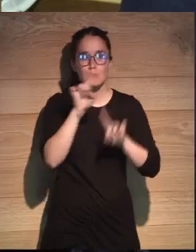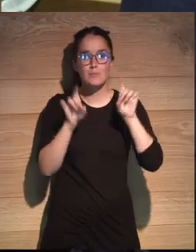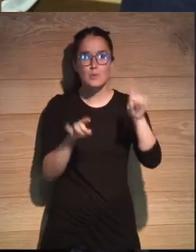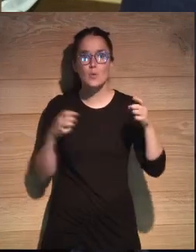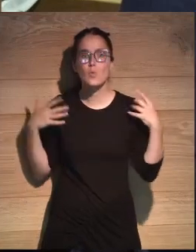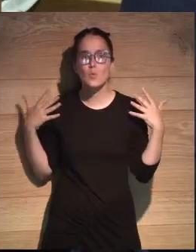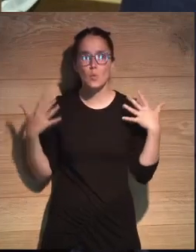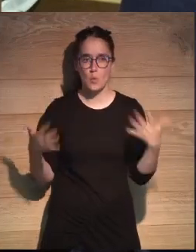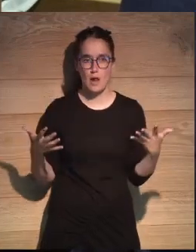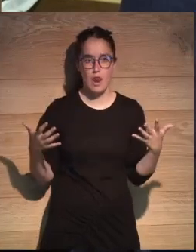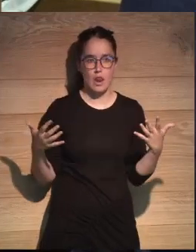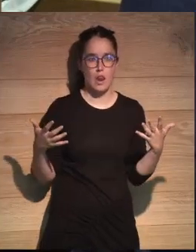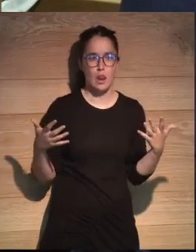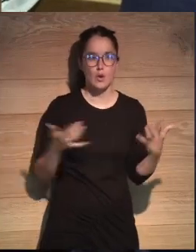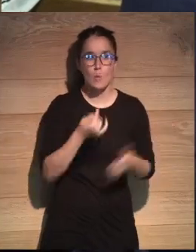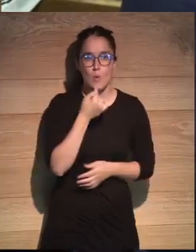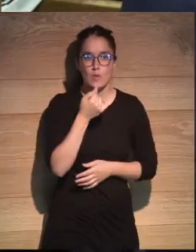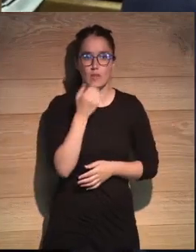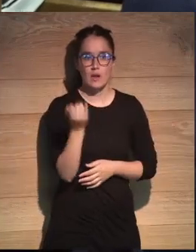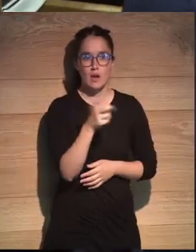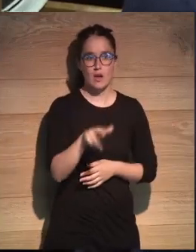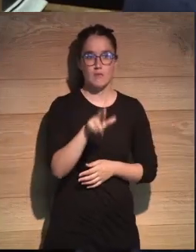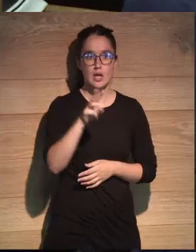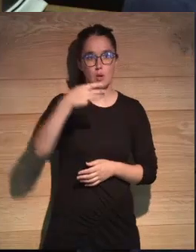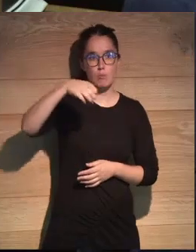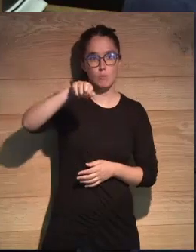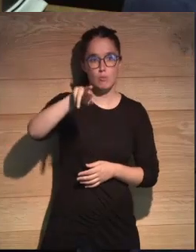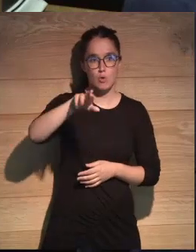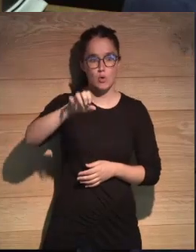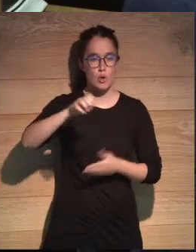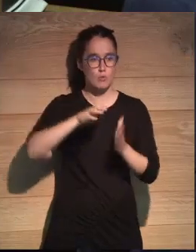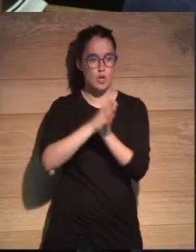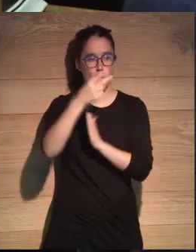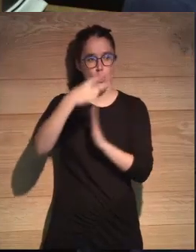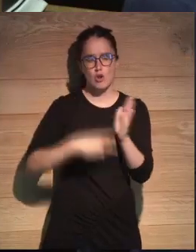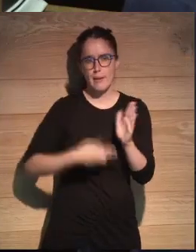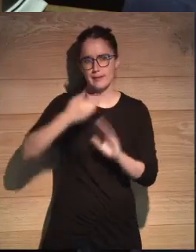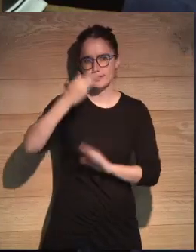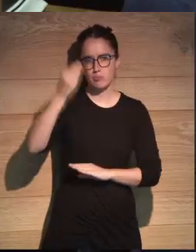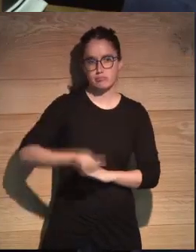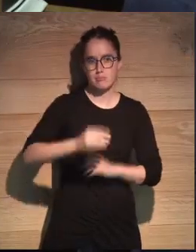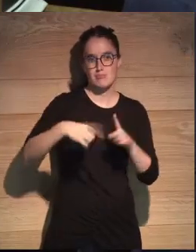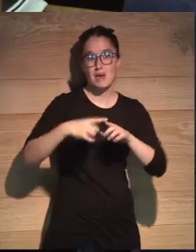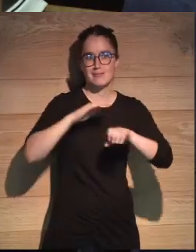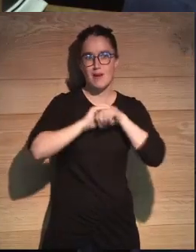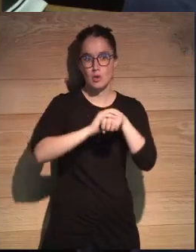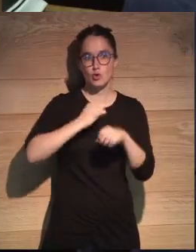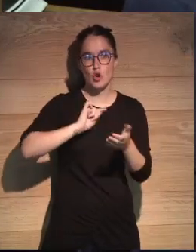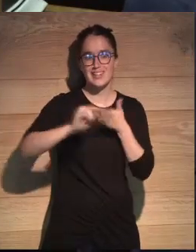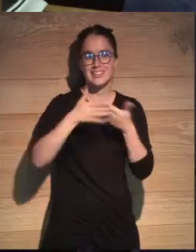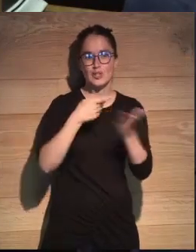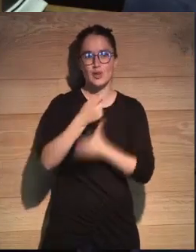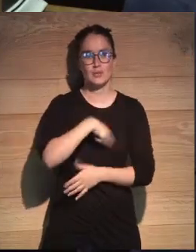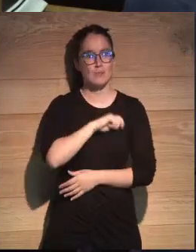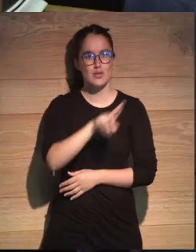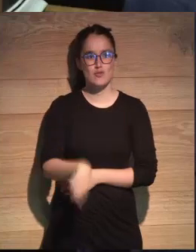que ver con que, como dice Javier Moro, el magnífico novelista y buen amigo, yo no soy un escritor español,